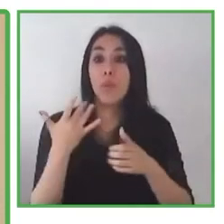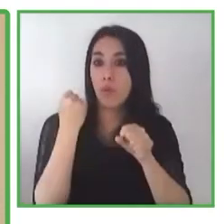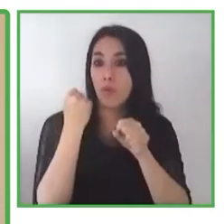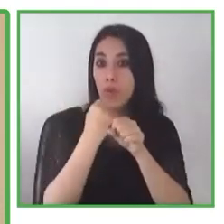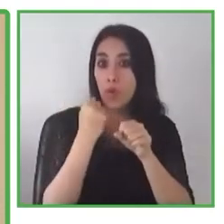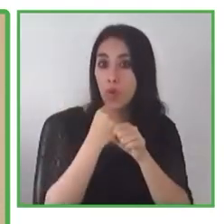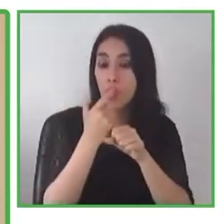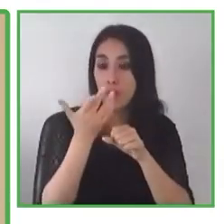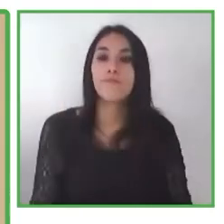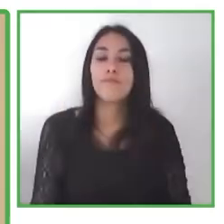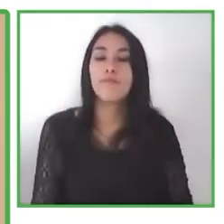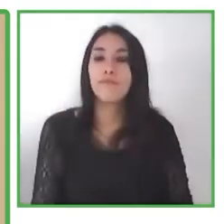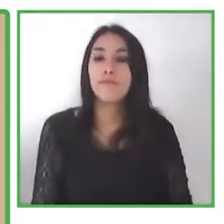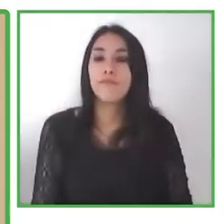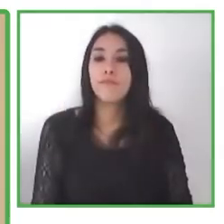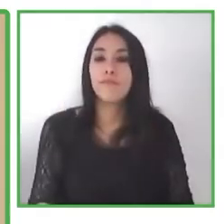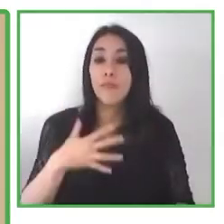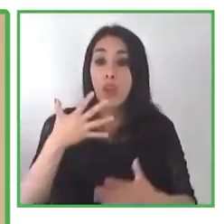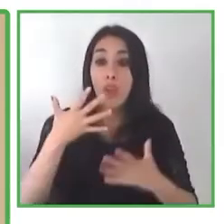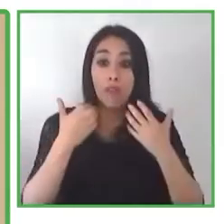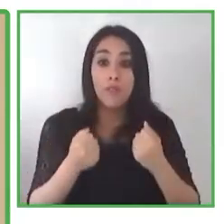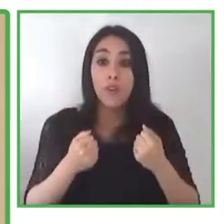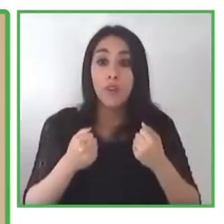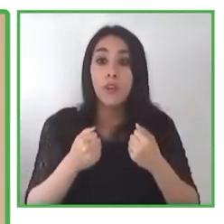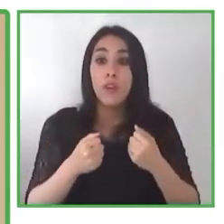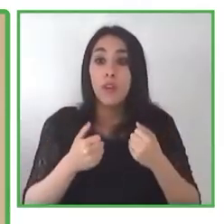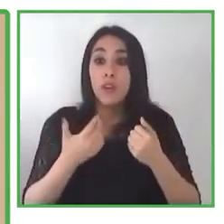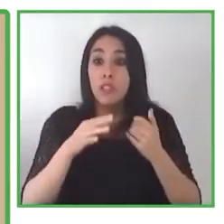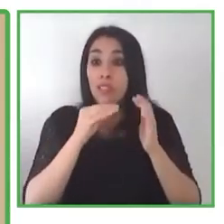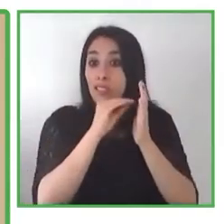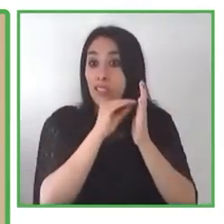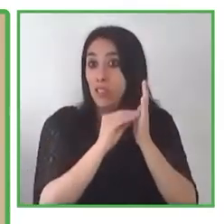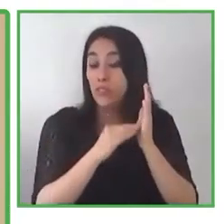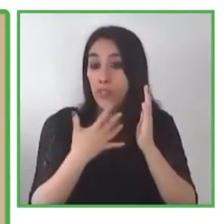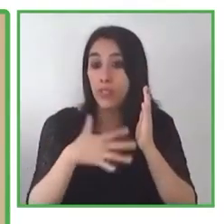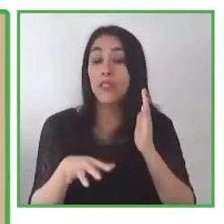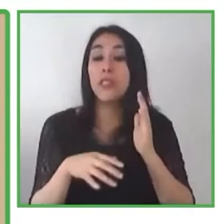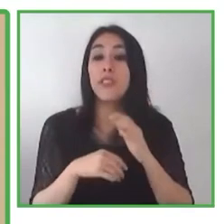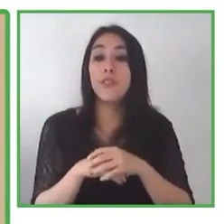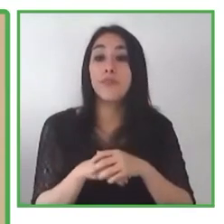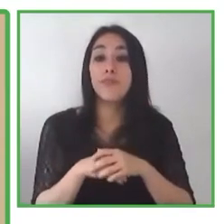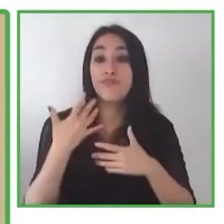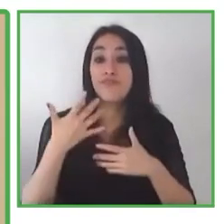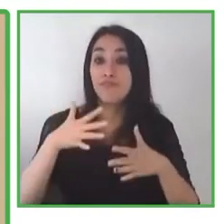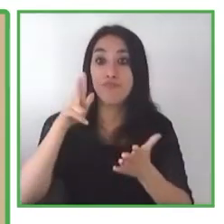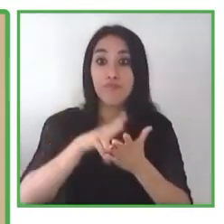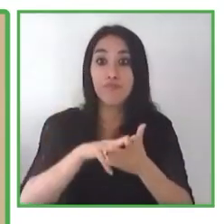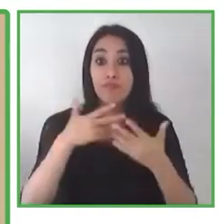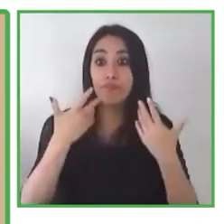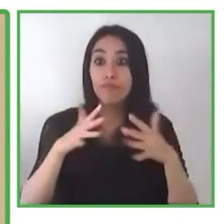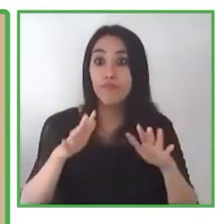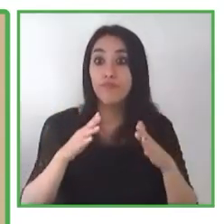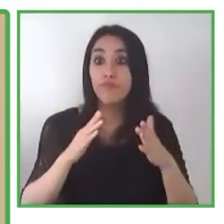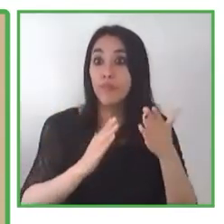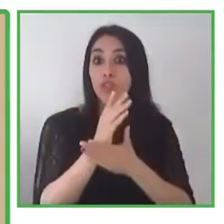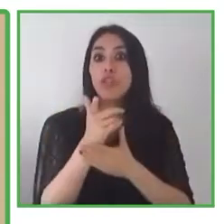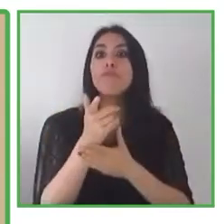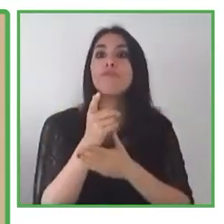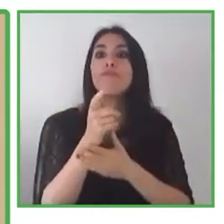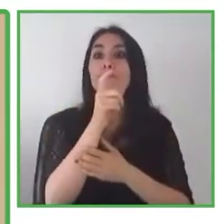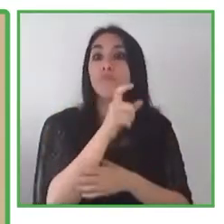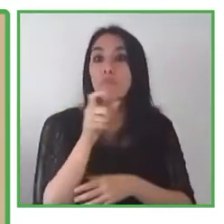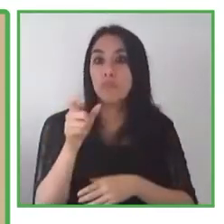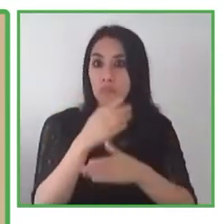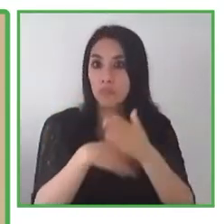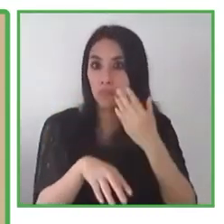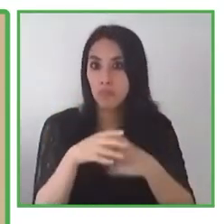las personas con discapacidad de tener un empleo. Y esto se encuentra en el artículo 27 de la Convención de Hecho acerca